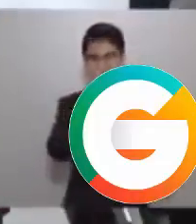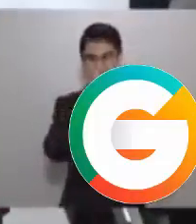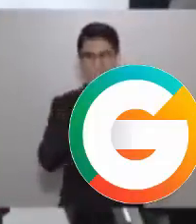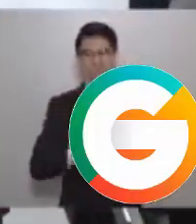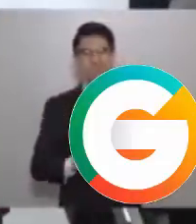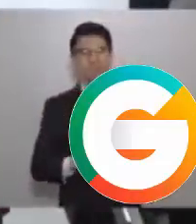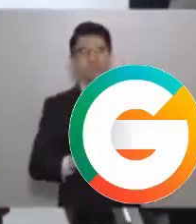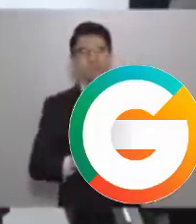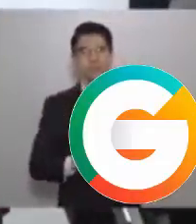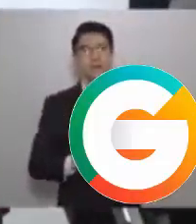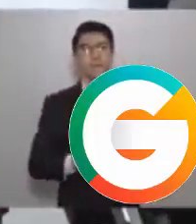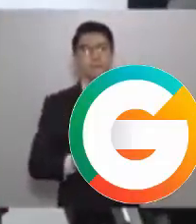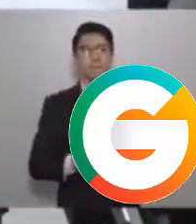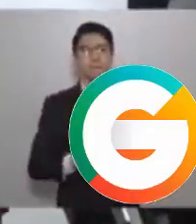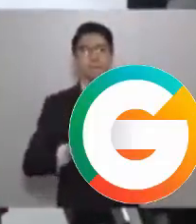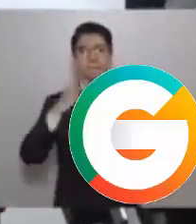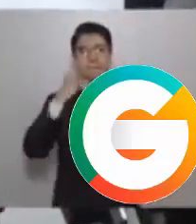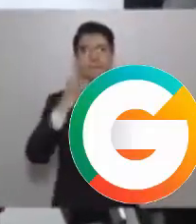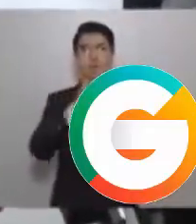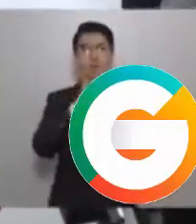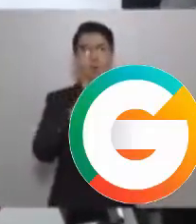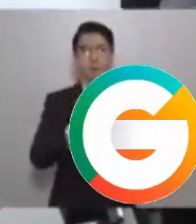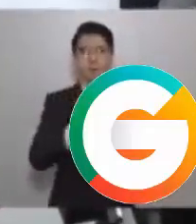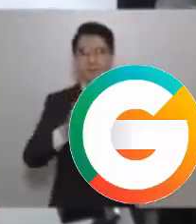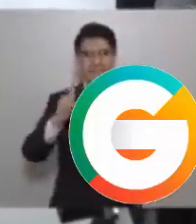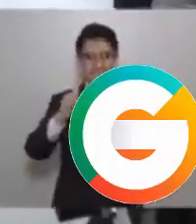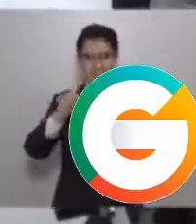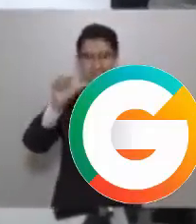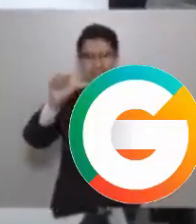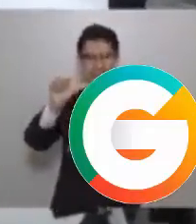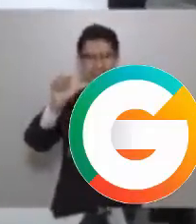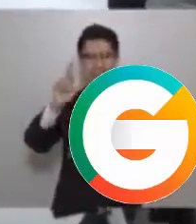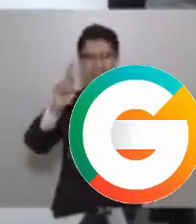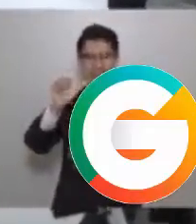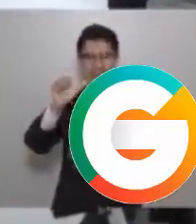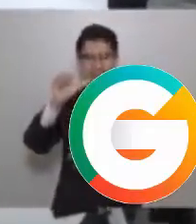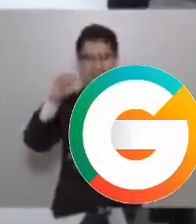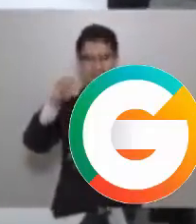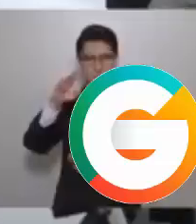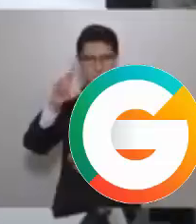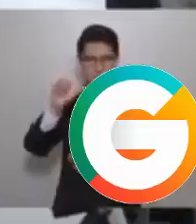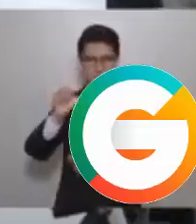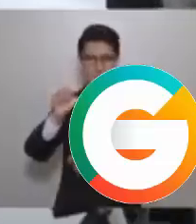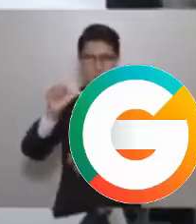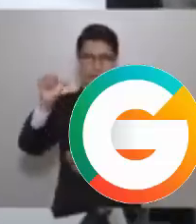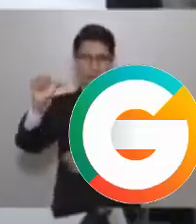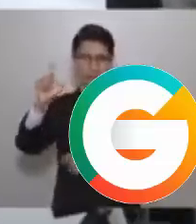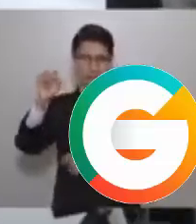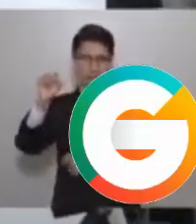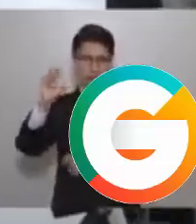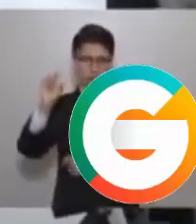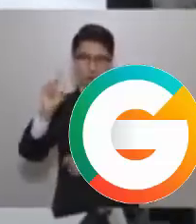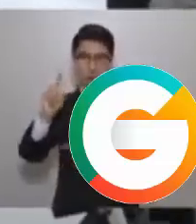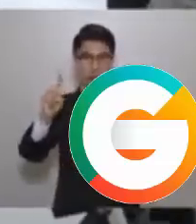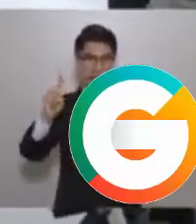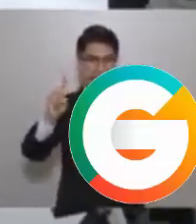de delitos del fuero común, no representaban un interés como objetivo prioritario por investigaciones de